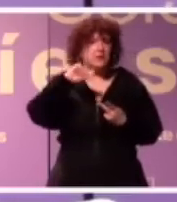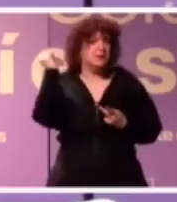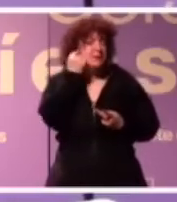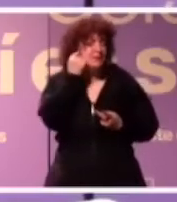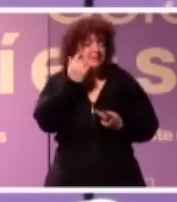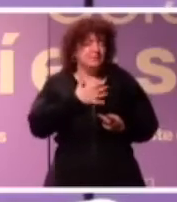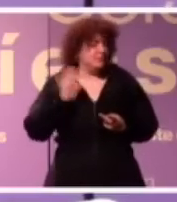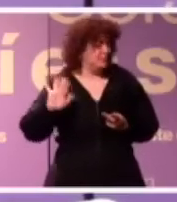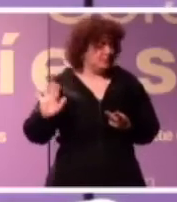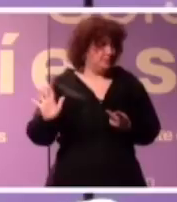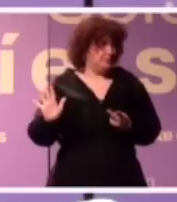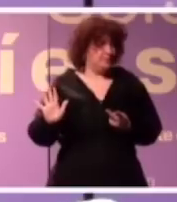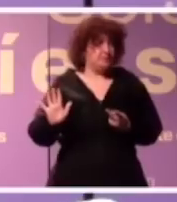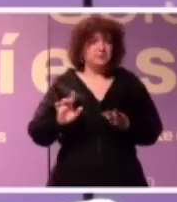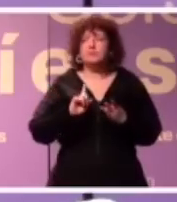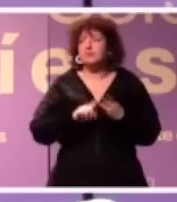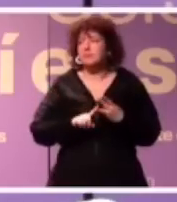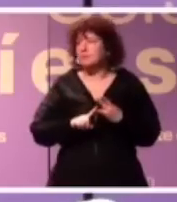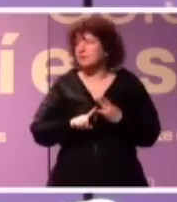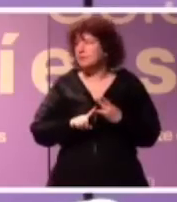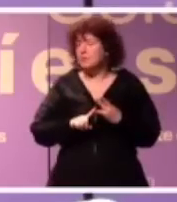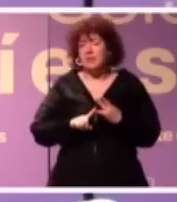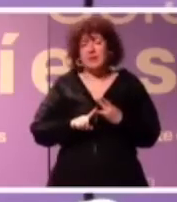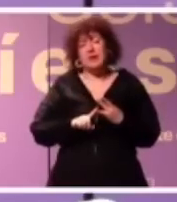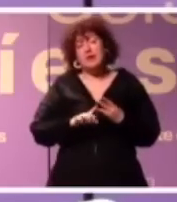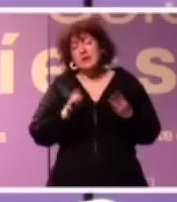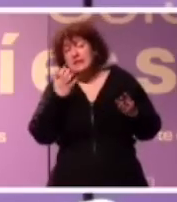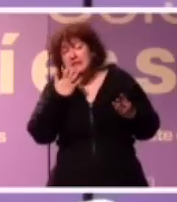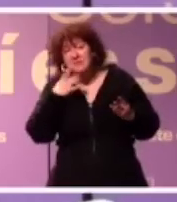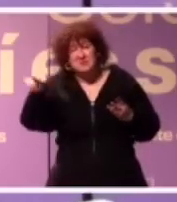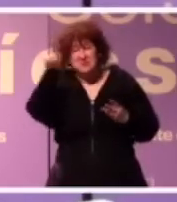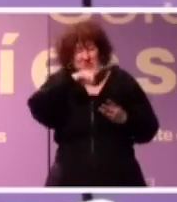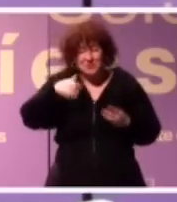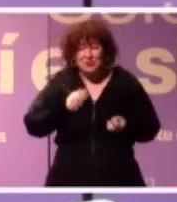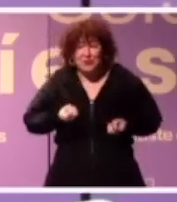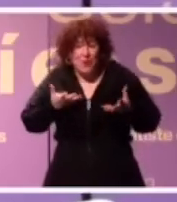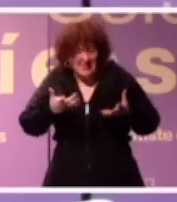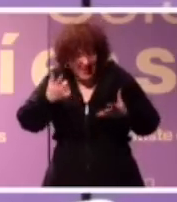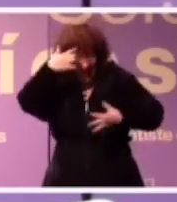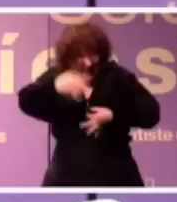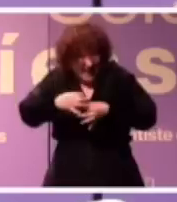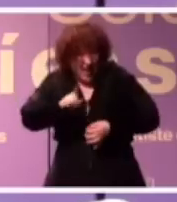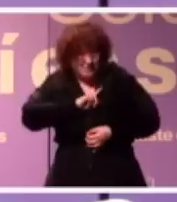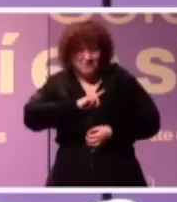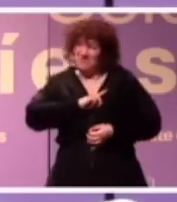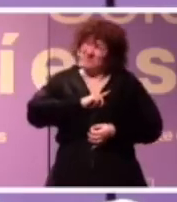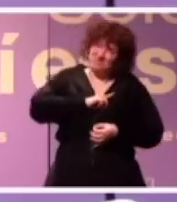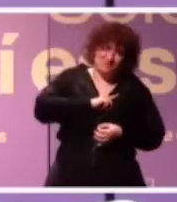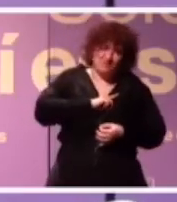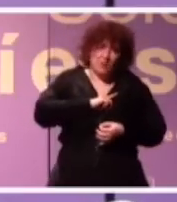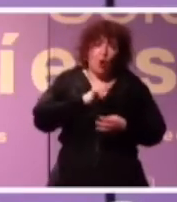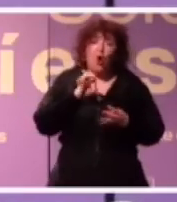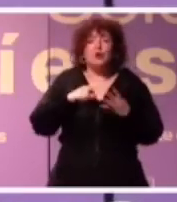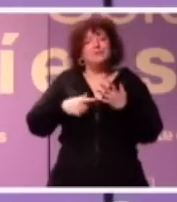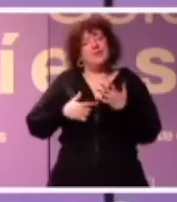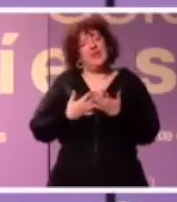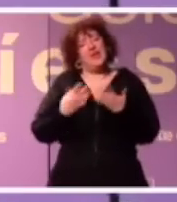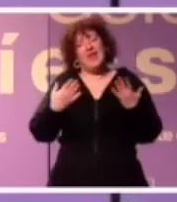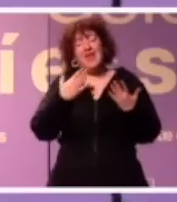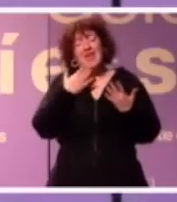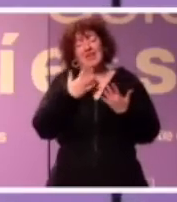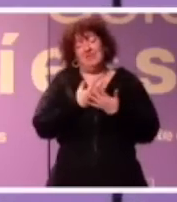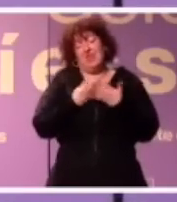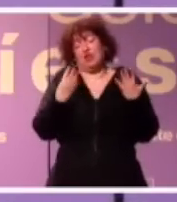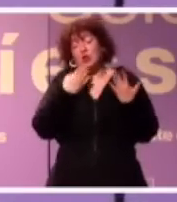sepa por temor a no ser creída y porque era menor era una niña cuando